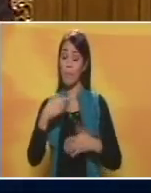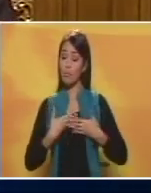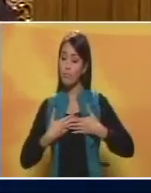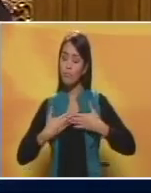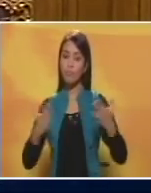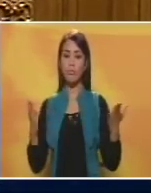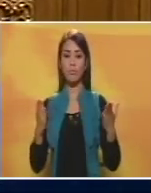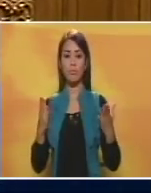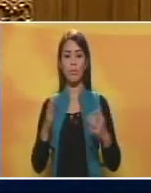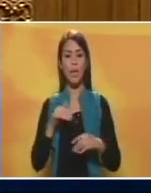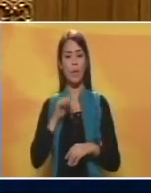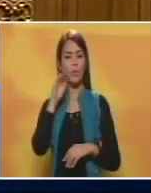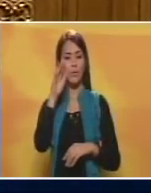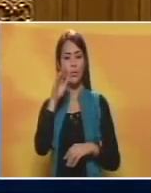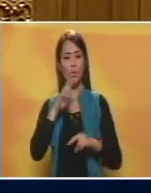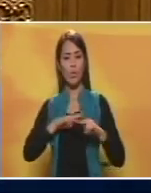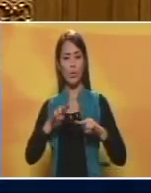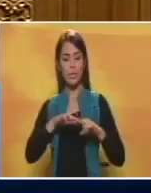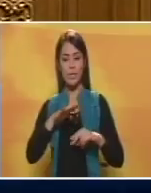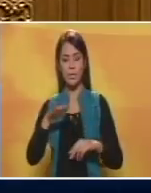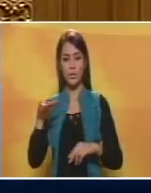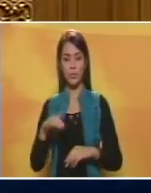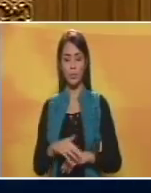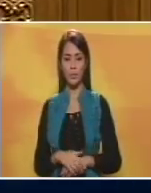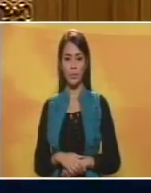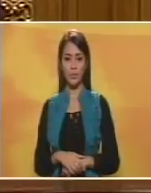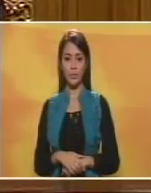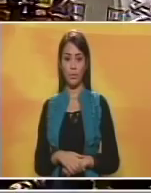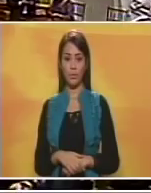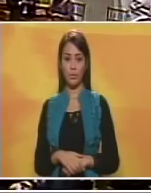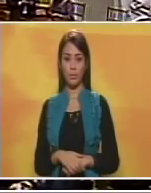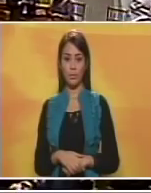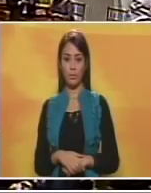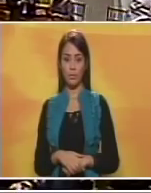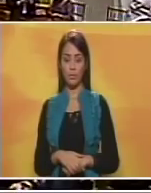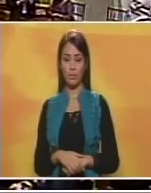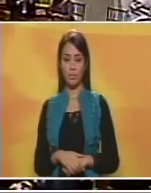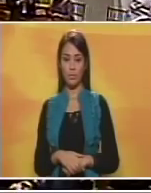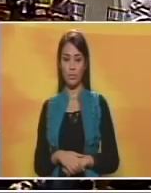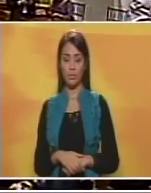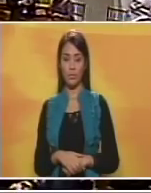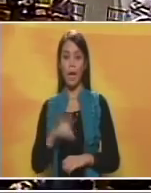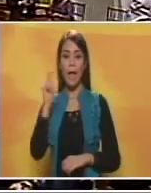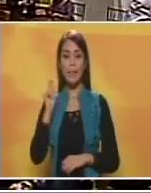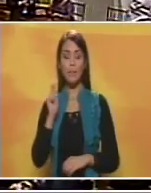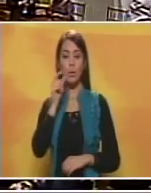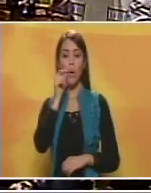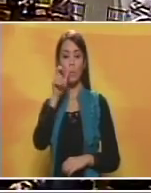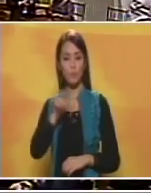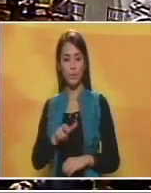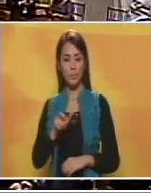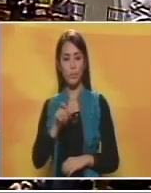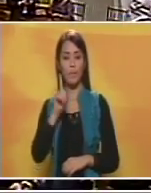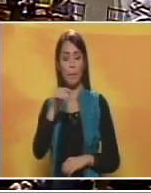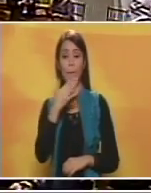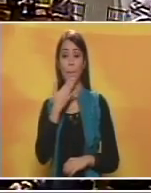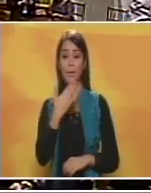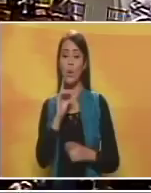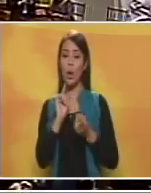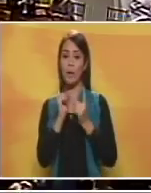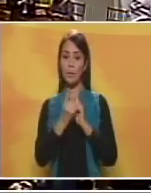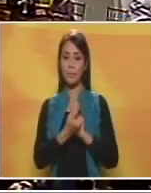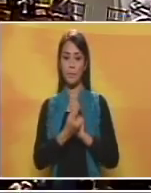nuestras futuras generaciones. Investigaciones que adelantan lo que ocurrió. Bueno, el diputado Richard Blanco también solicitó